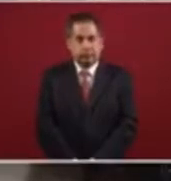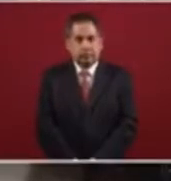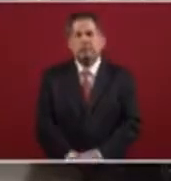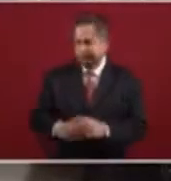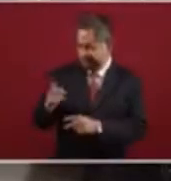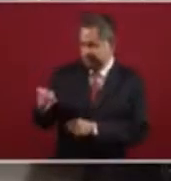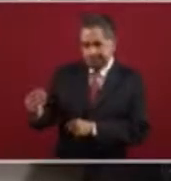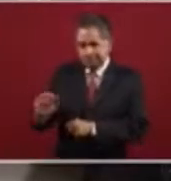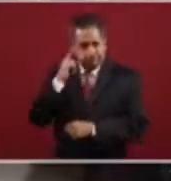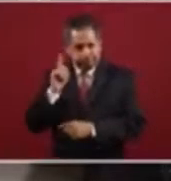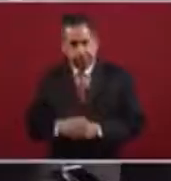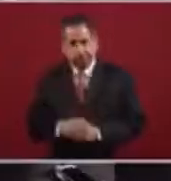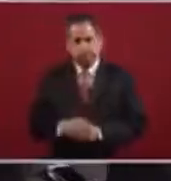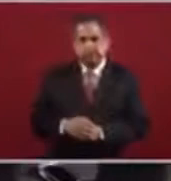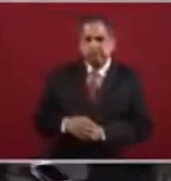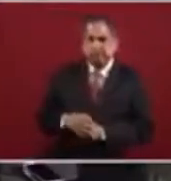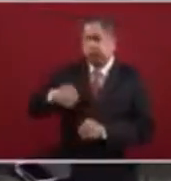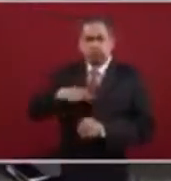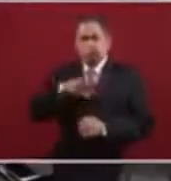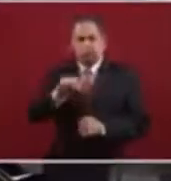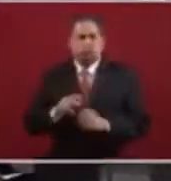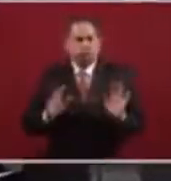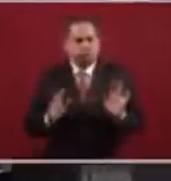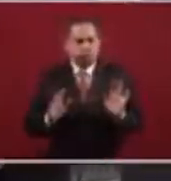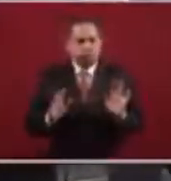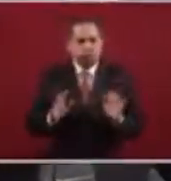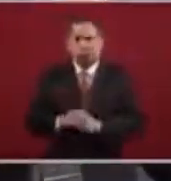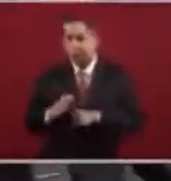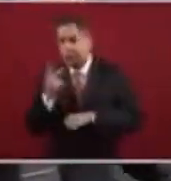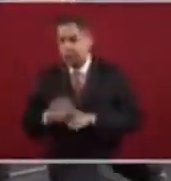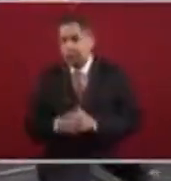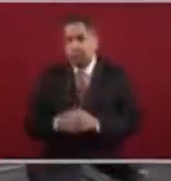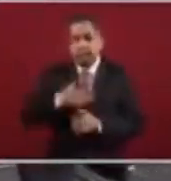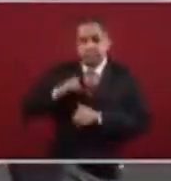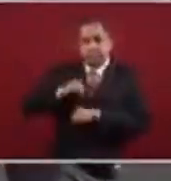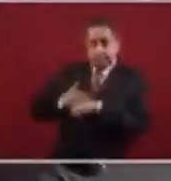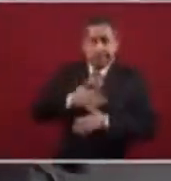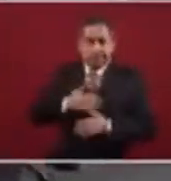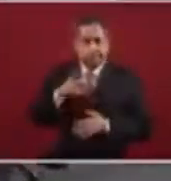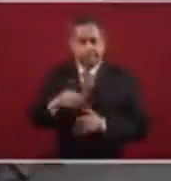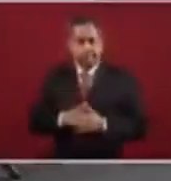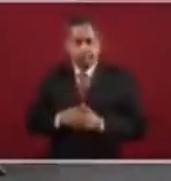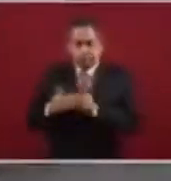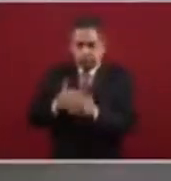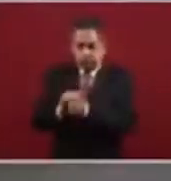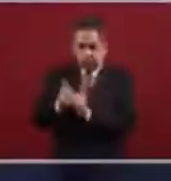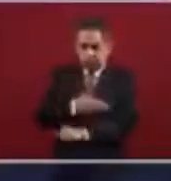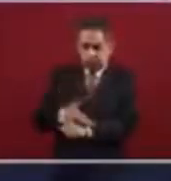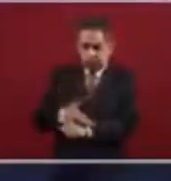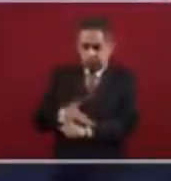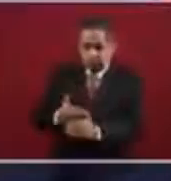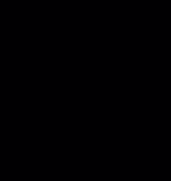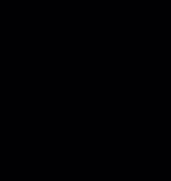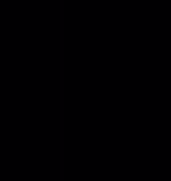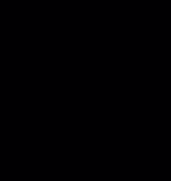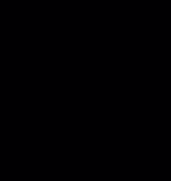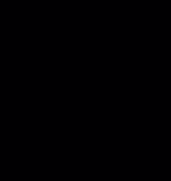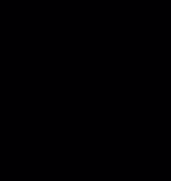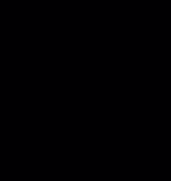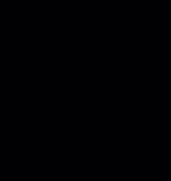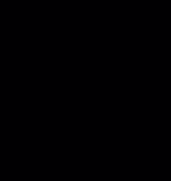¿Lo van a hacer? No, nosotros no, pero. Porque no nos corresponde. Es un proceso que tiene que ver con partidos.